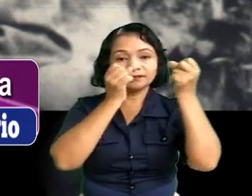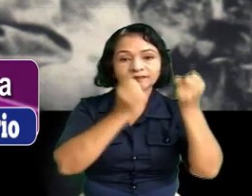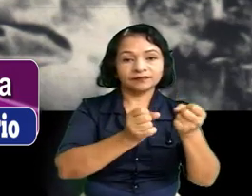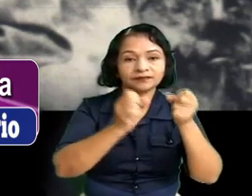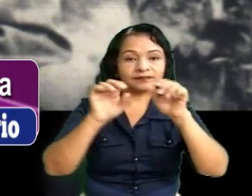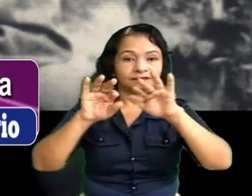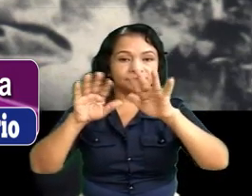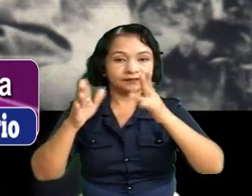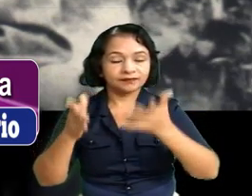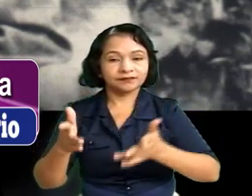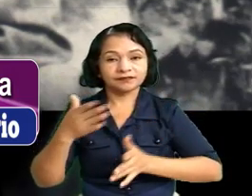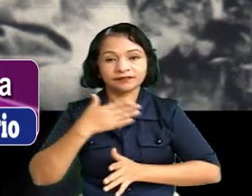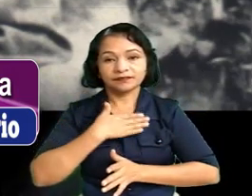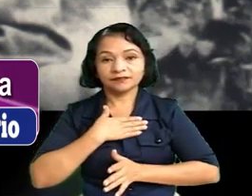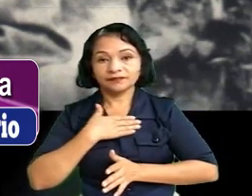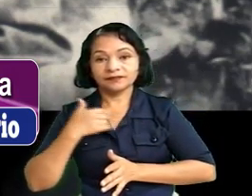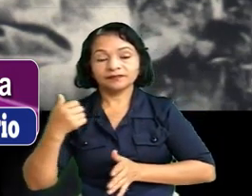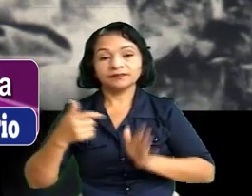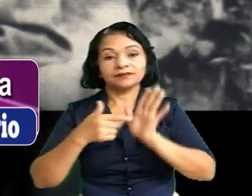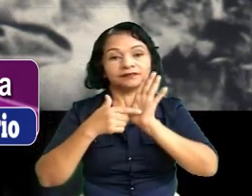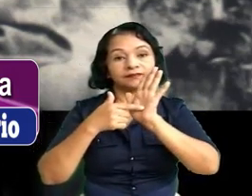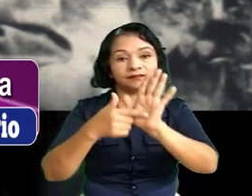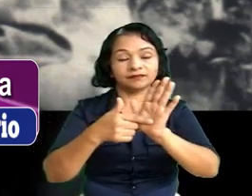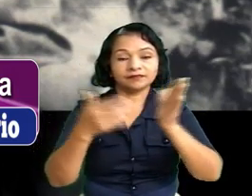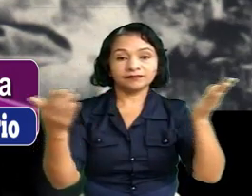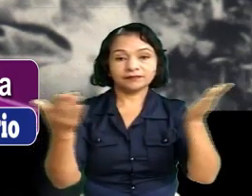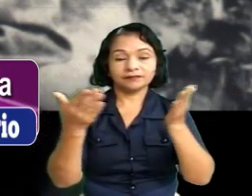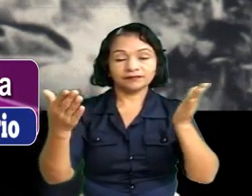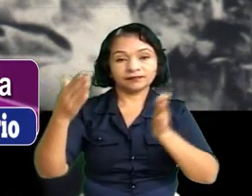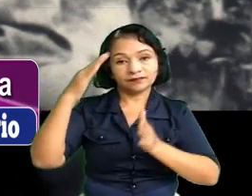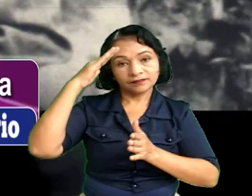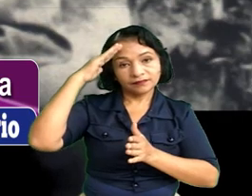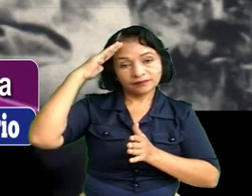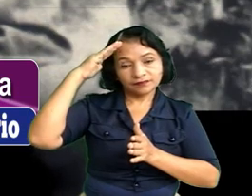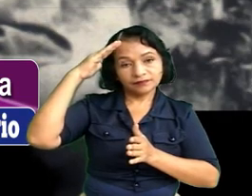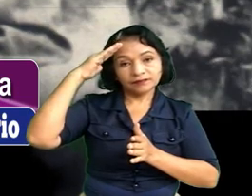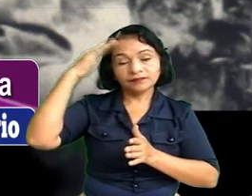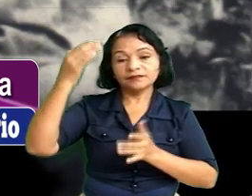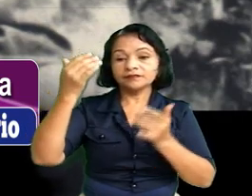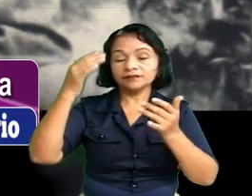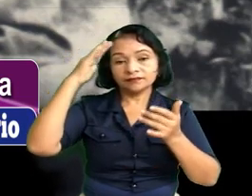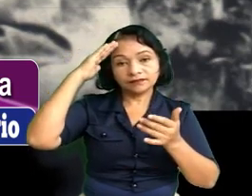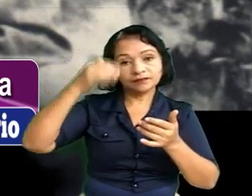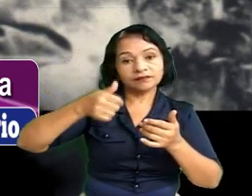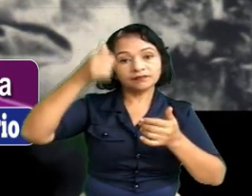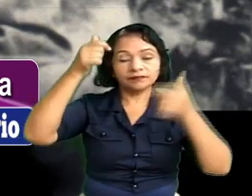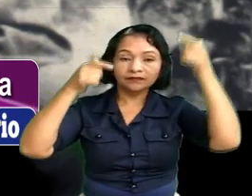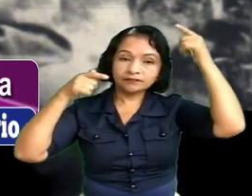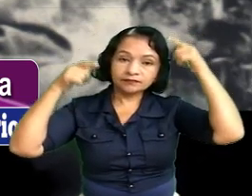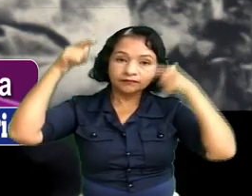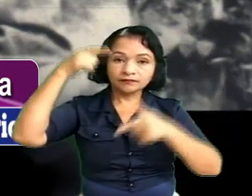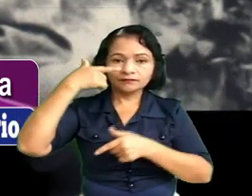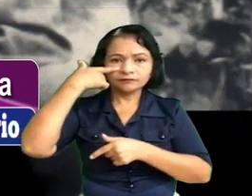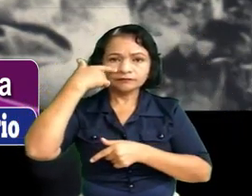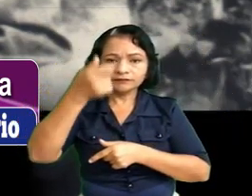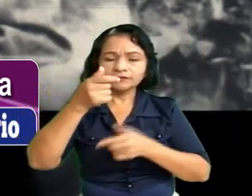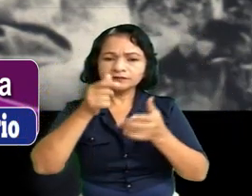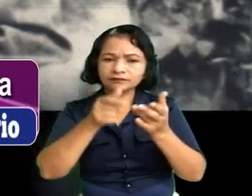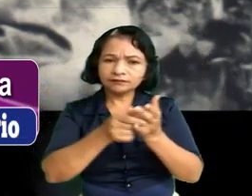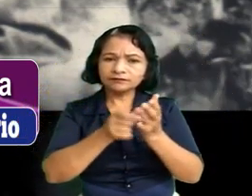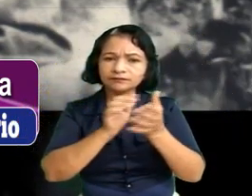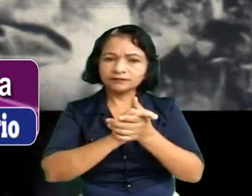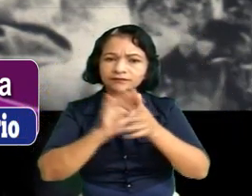mujeres. Y mejor ejemplo que podemos tener, cómo el general Sandino reconocía la capacidad de Blanca Arauz, su esposa.